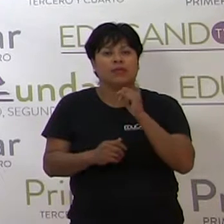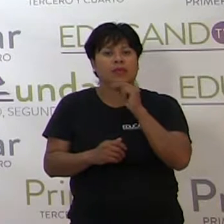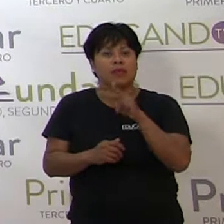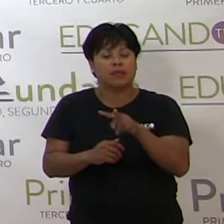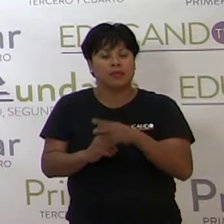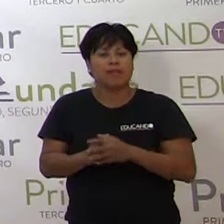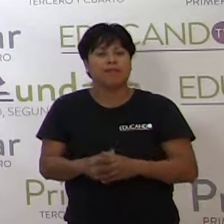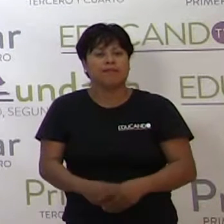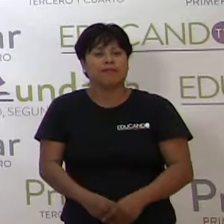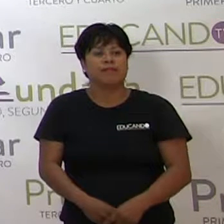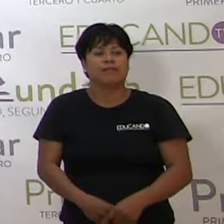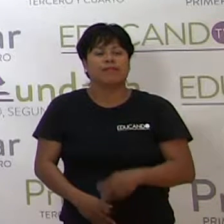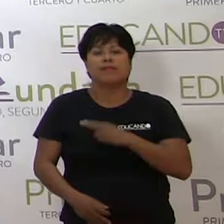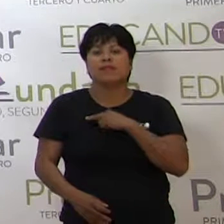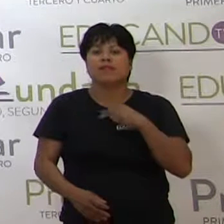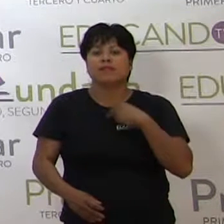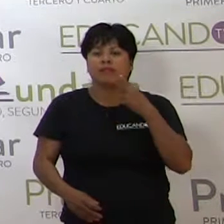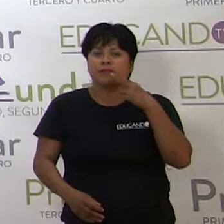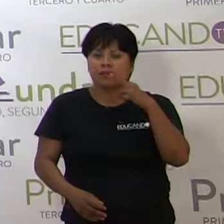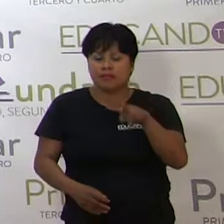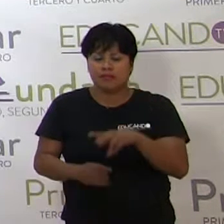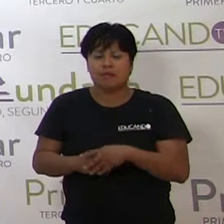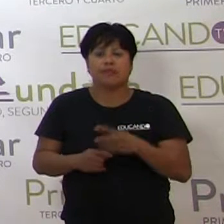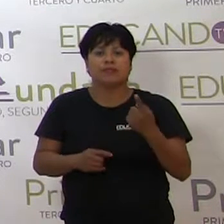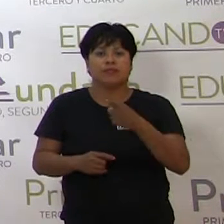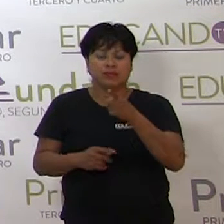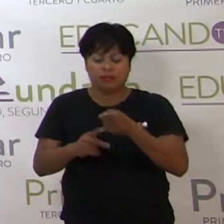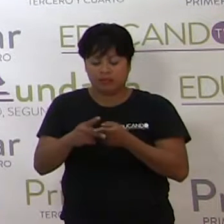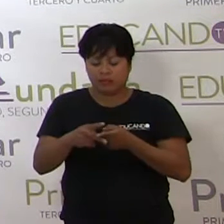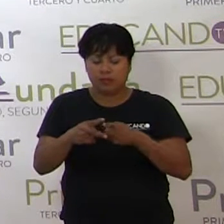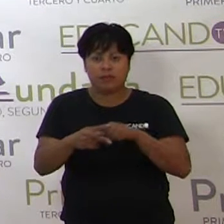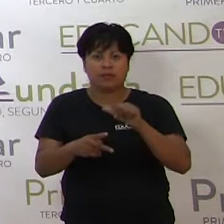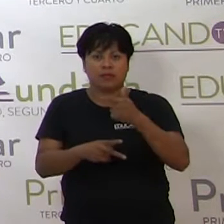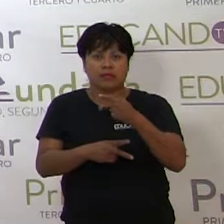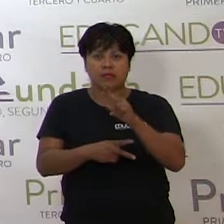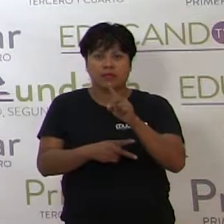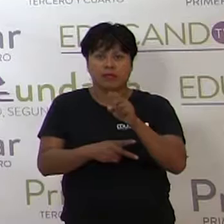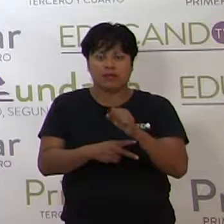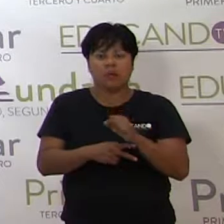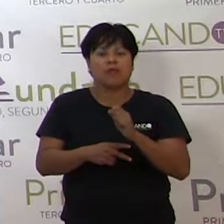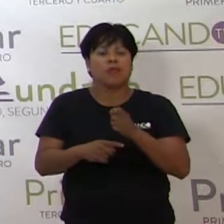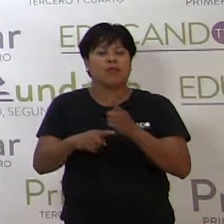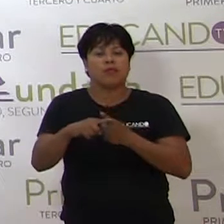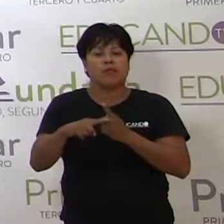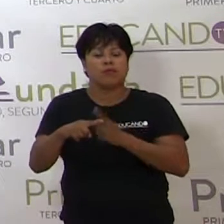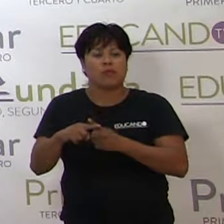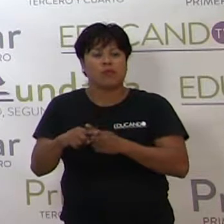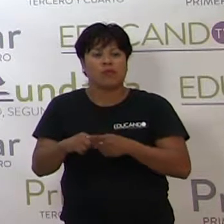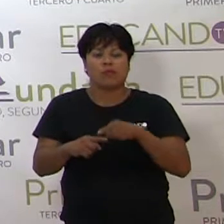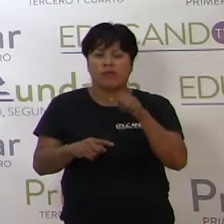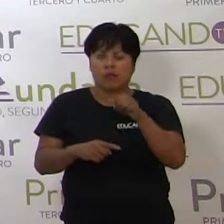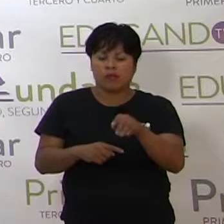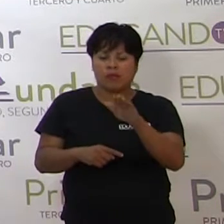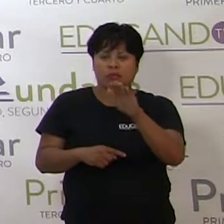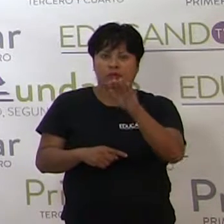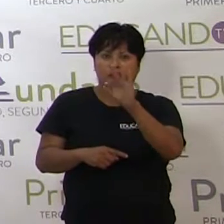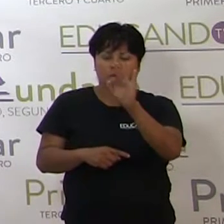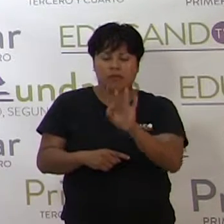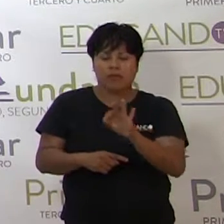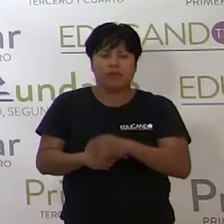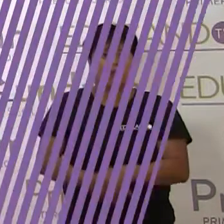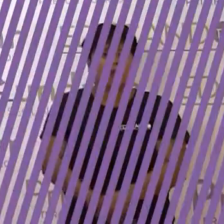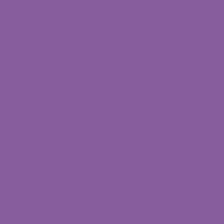también logramos ver que dos ángulos agudos suman aquí 90 grados.